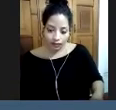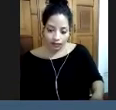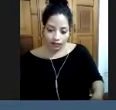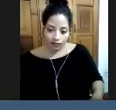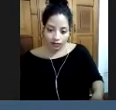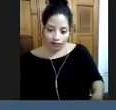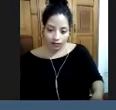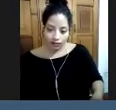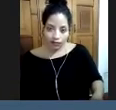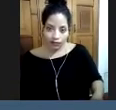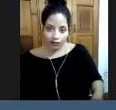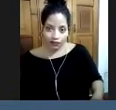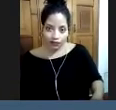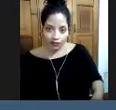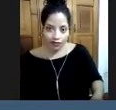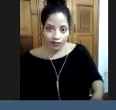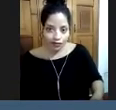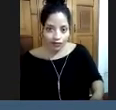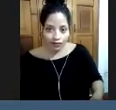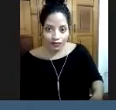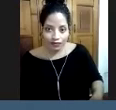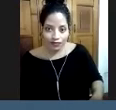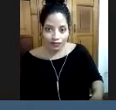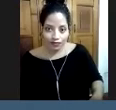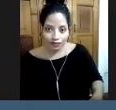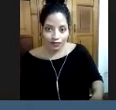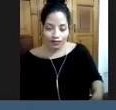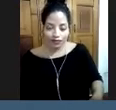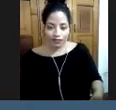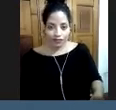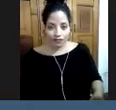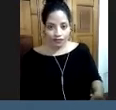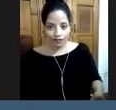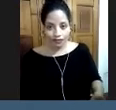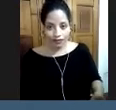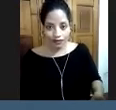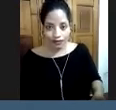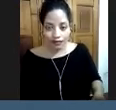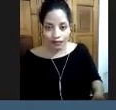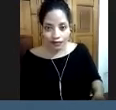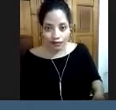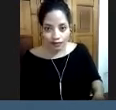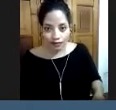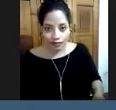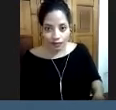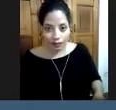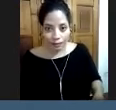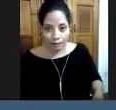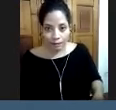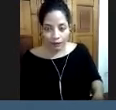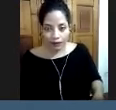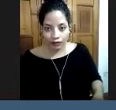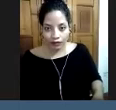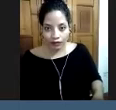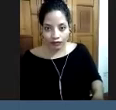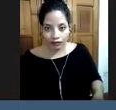y todos la tarea. Pero es que de repente creo no había entendido la situación que hay niñas que no todos los